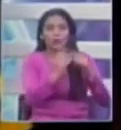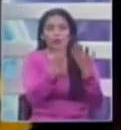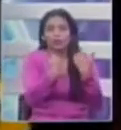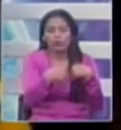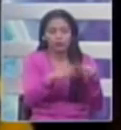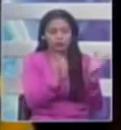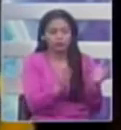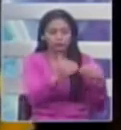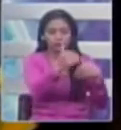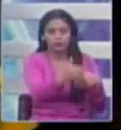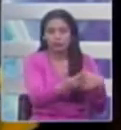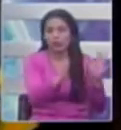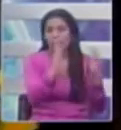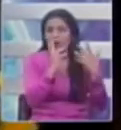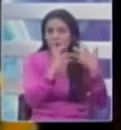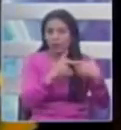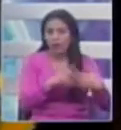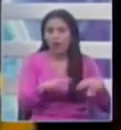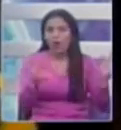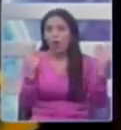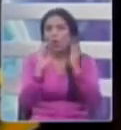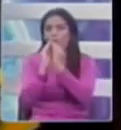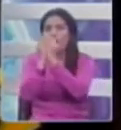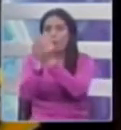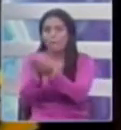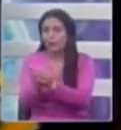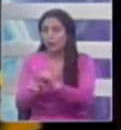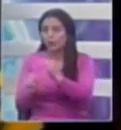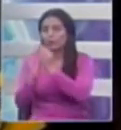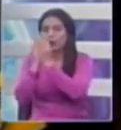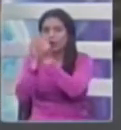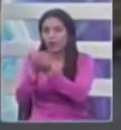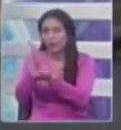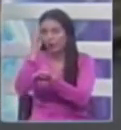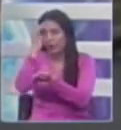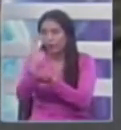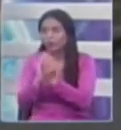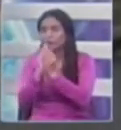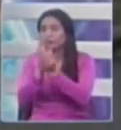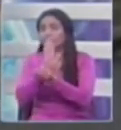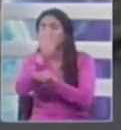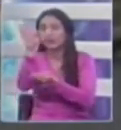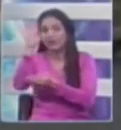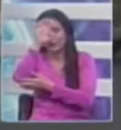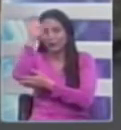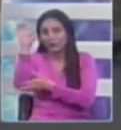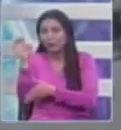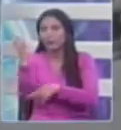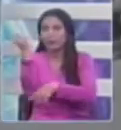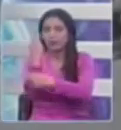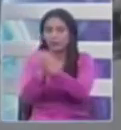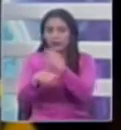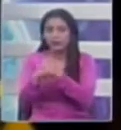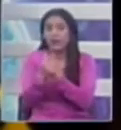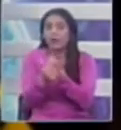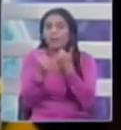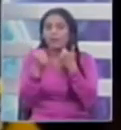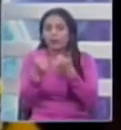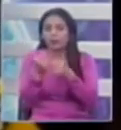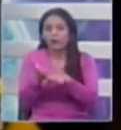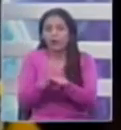un barco, que son inversiones muy intensivas en capital, sabiendo que va a tener un mercado abierto en el tiempo para poder vender sus productos y para